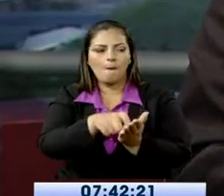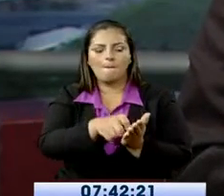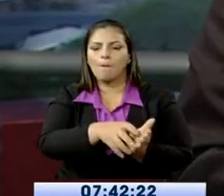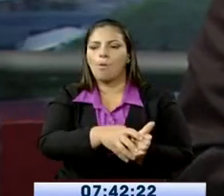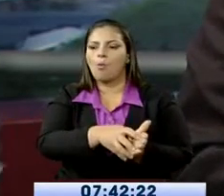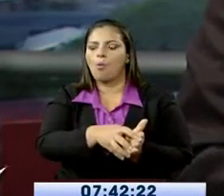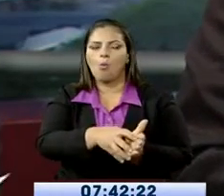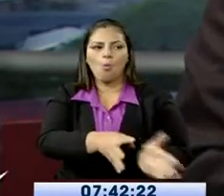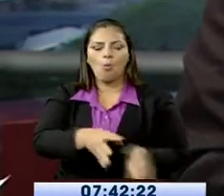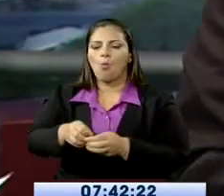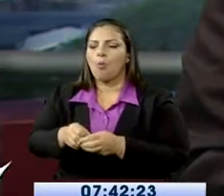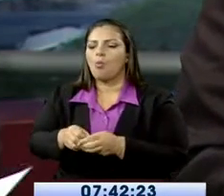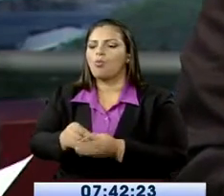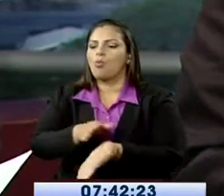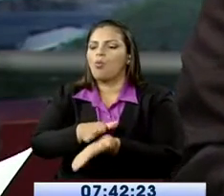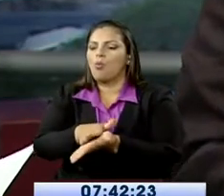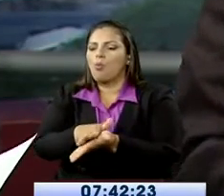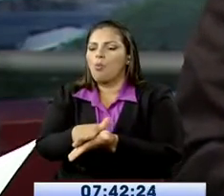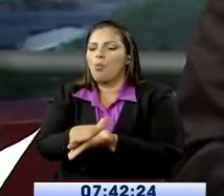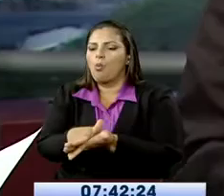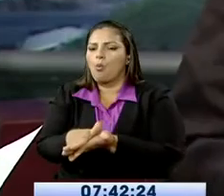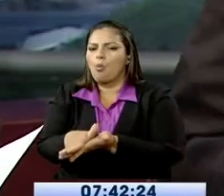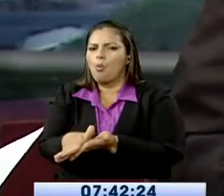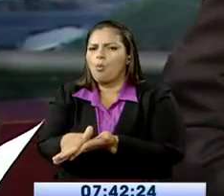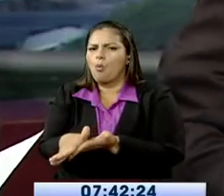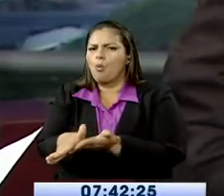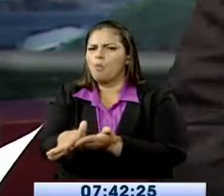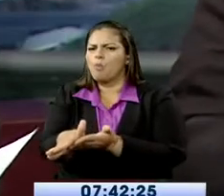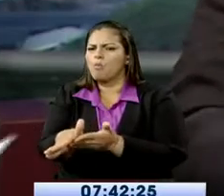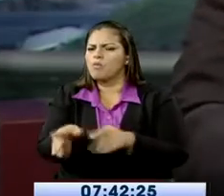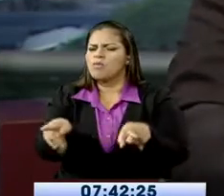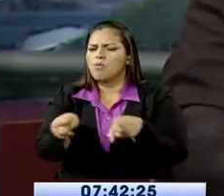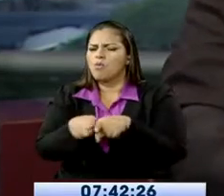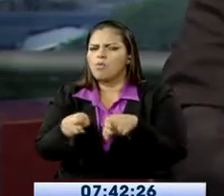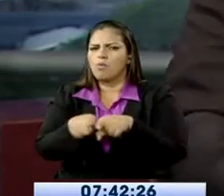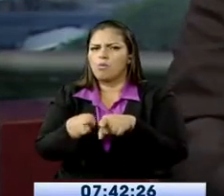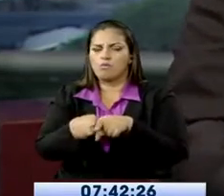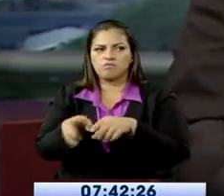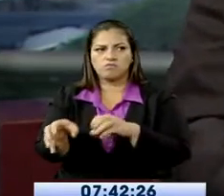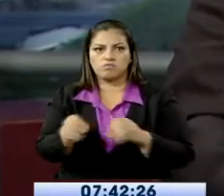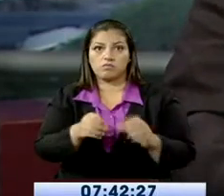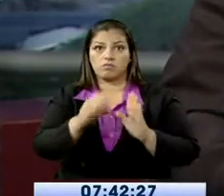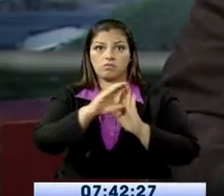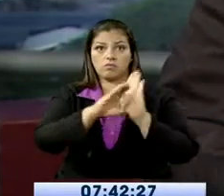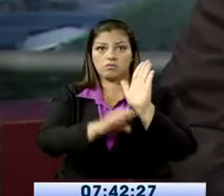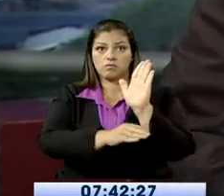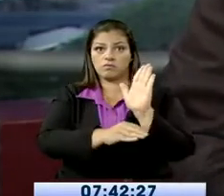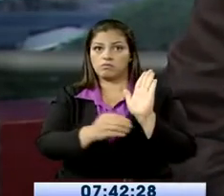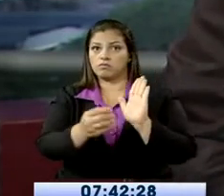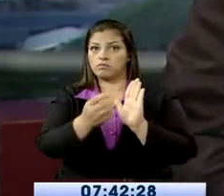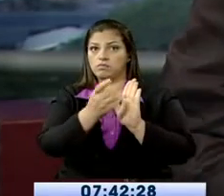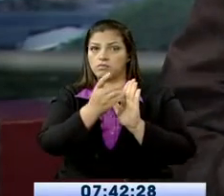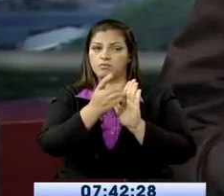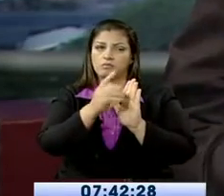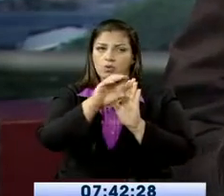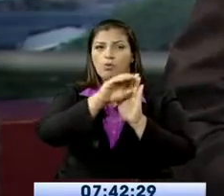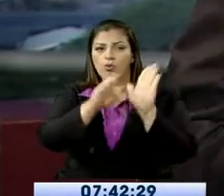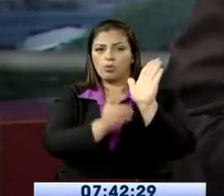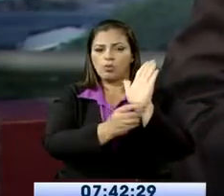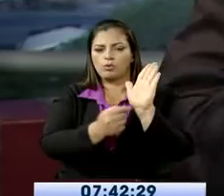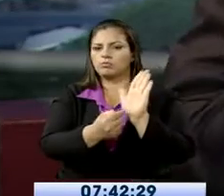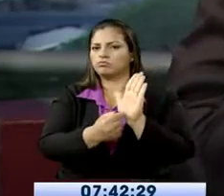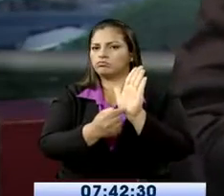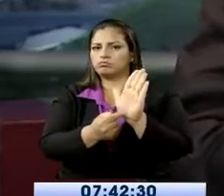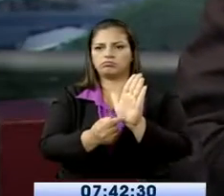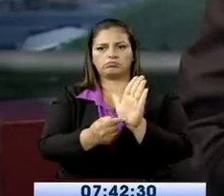artículo 193 del COIP, Código Orgánico Integral Penal. Los juristas, algunos juristas,